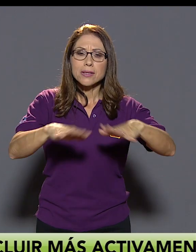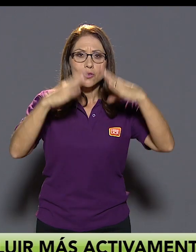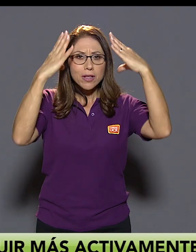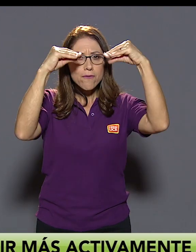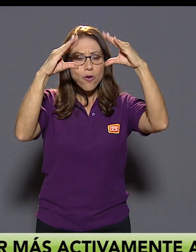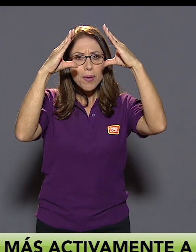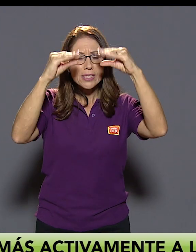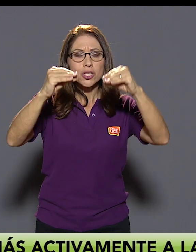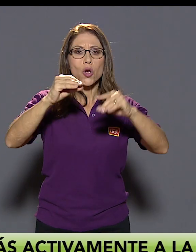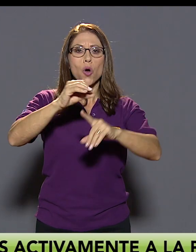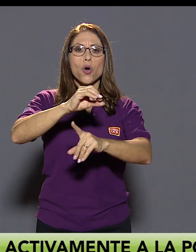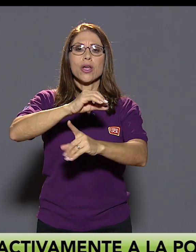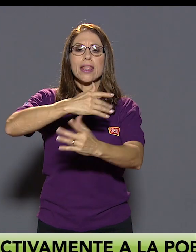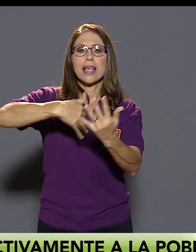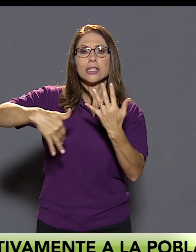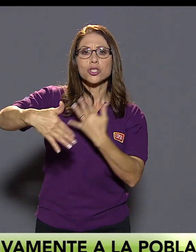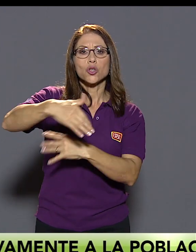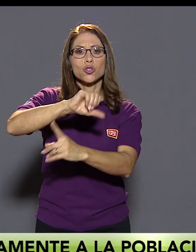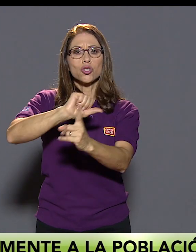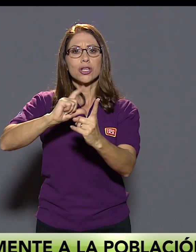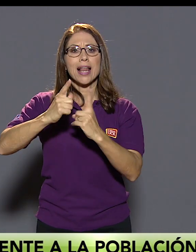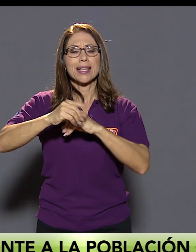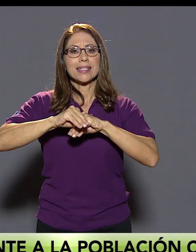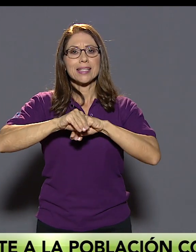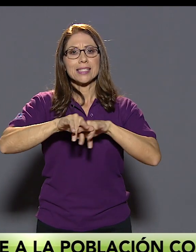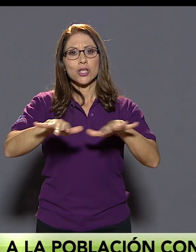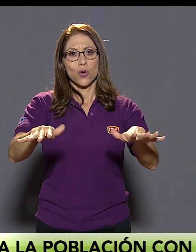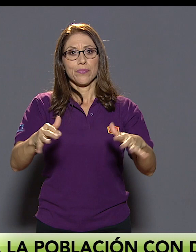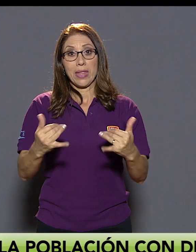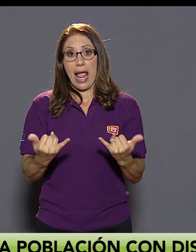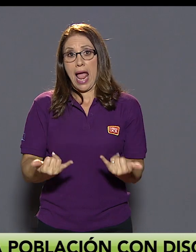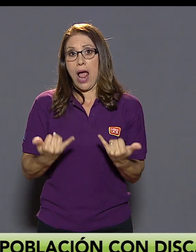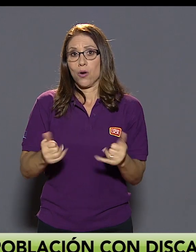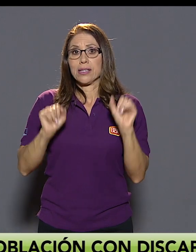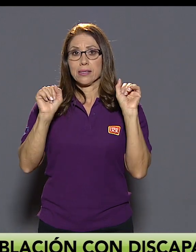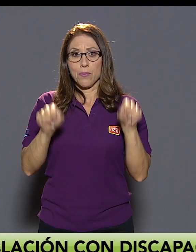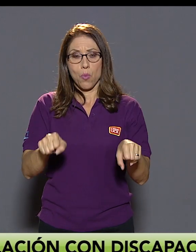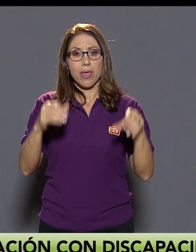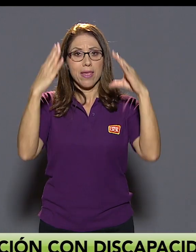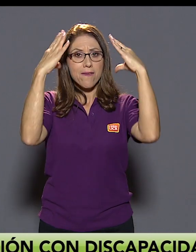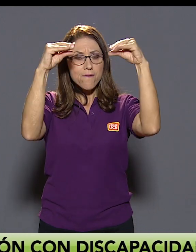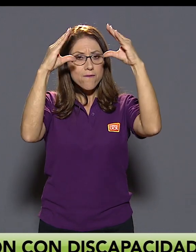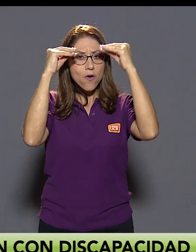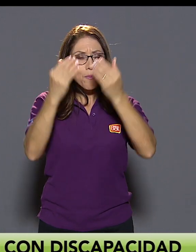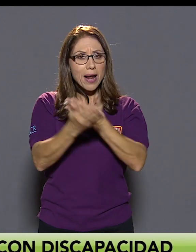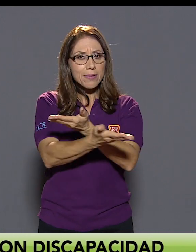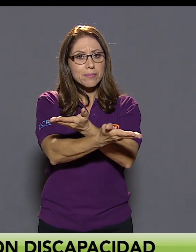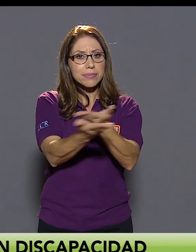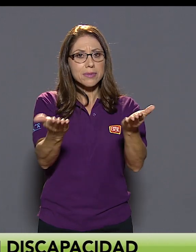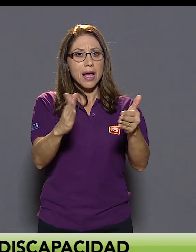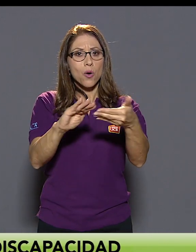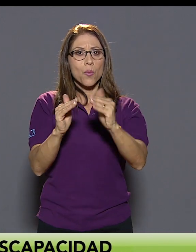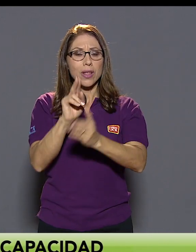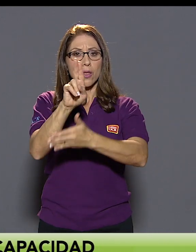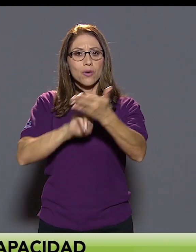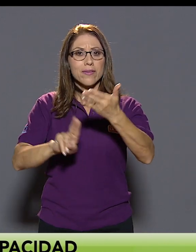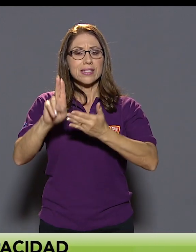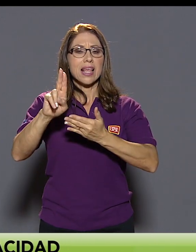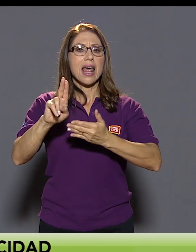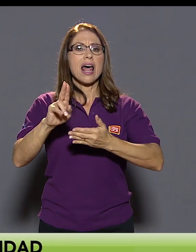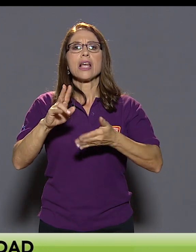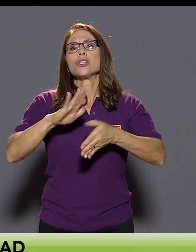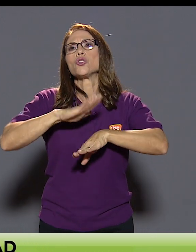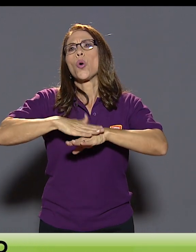de socialización, porque pues ahora se puede informar más a la comunidad